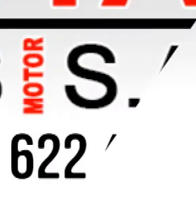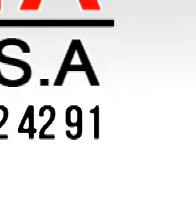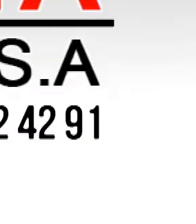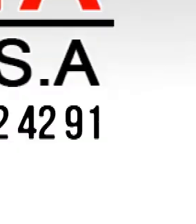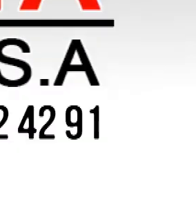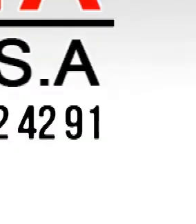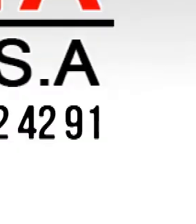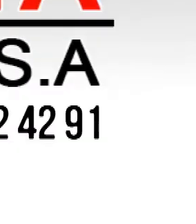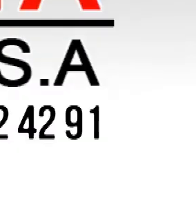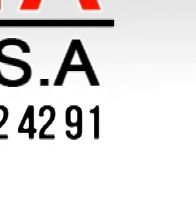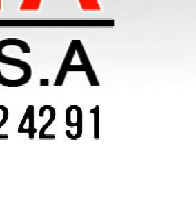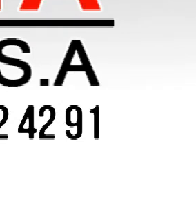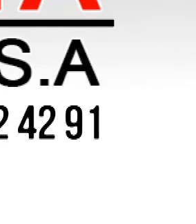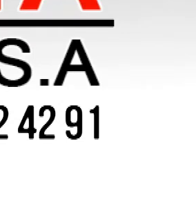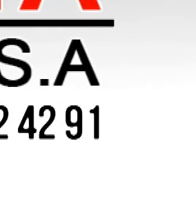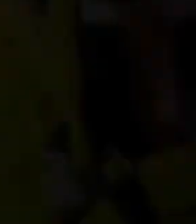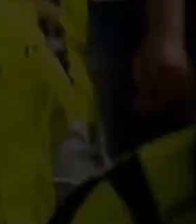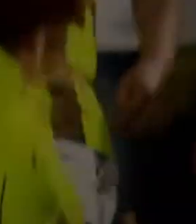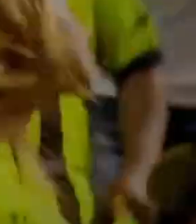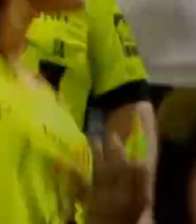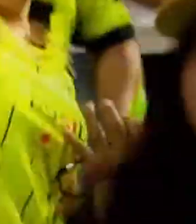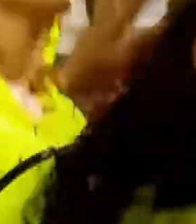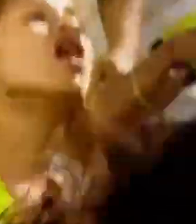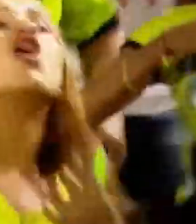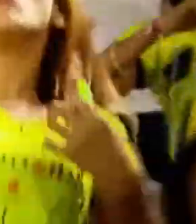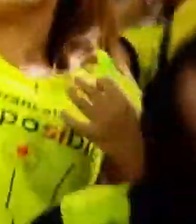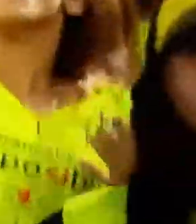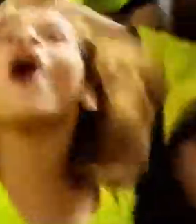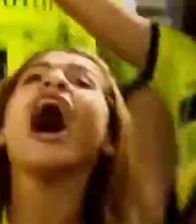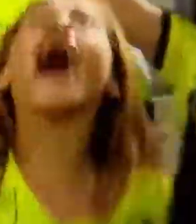para no comprar Toyota.